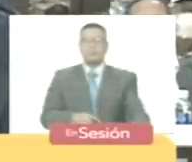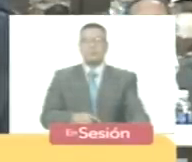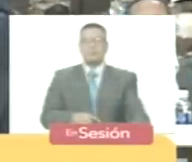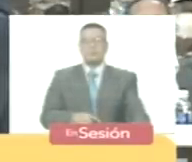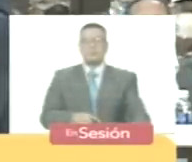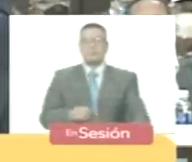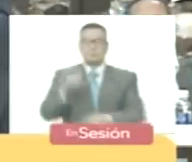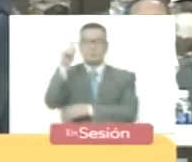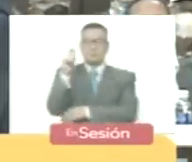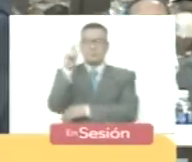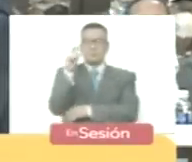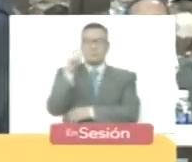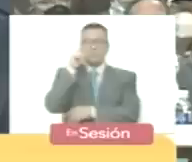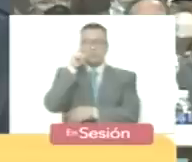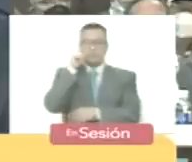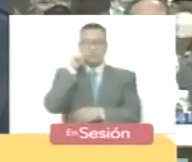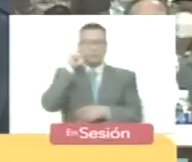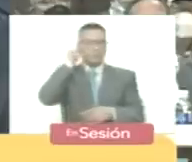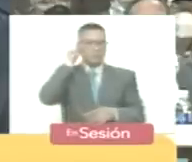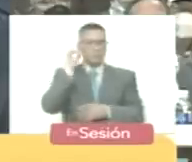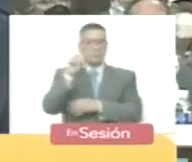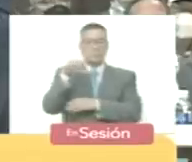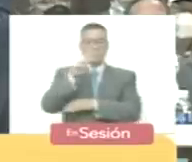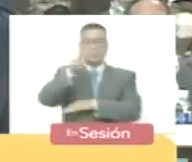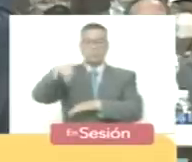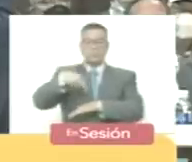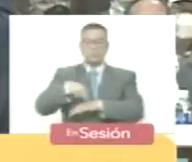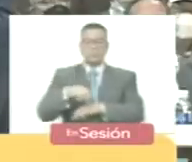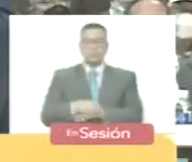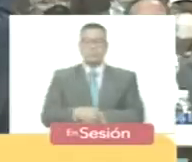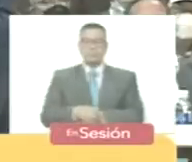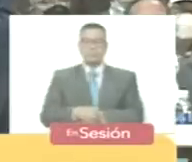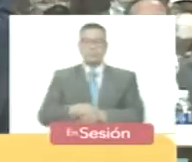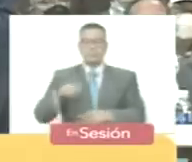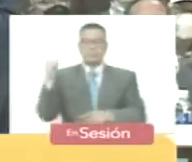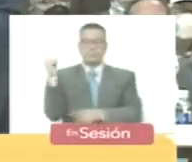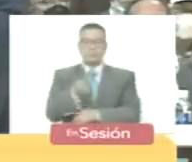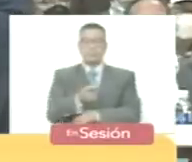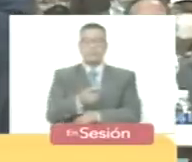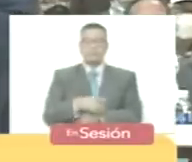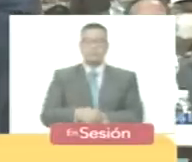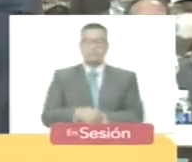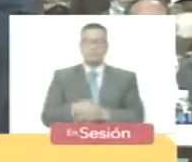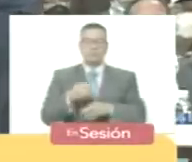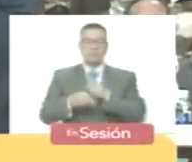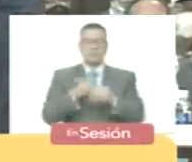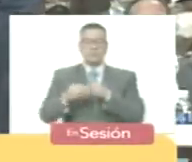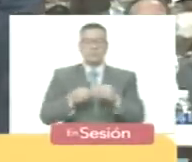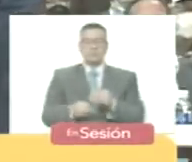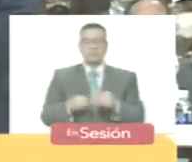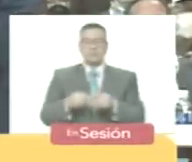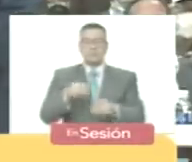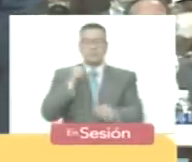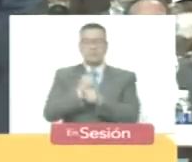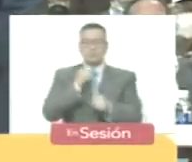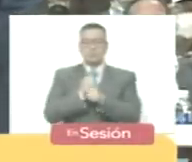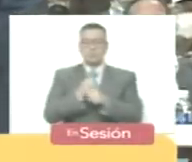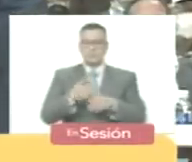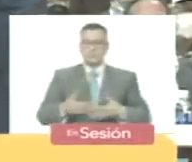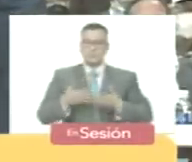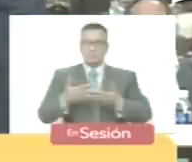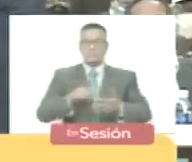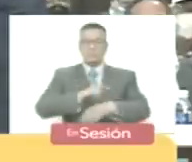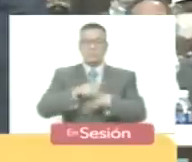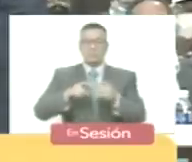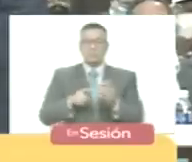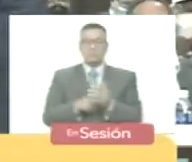Los diputados y diputadas a la Asamblea Nacional están obligados u obligadas a cumplir sus labores a dedicación